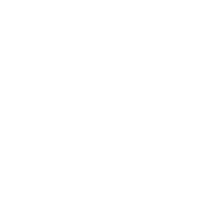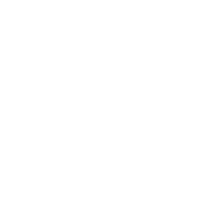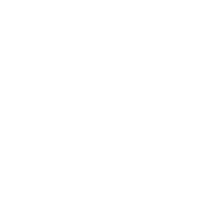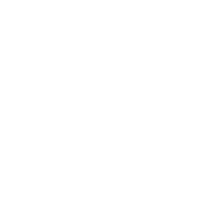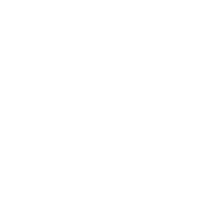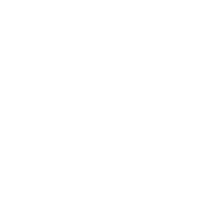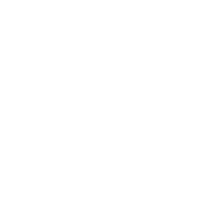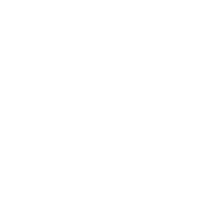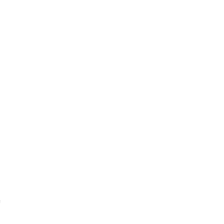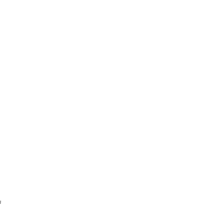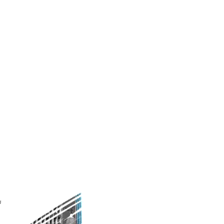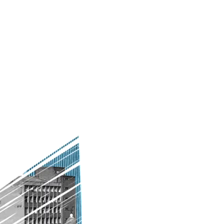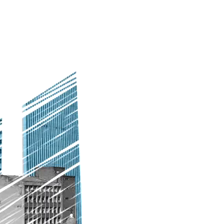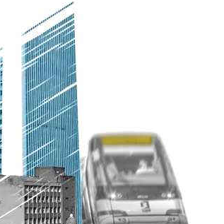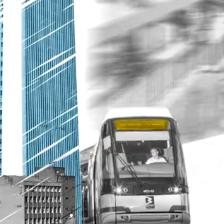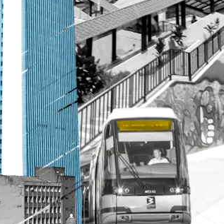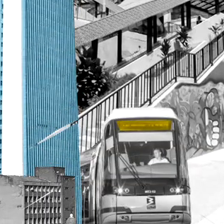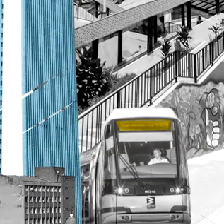¡Gracias!